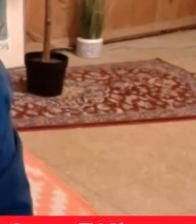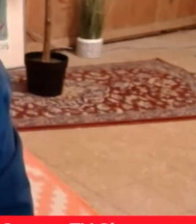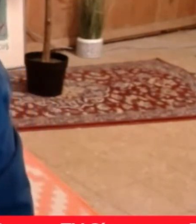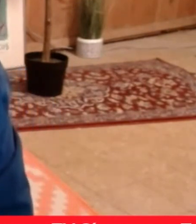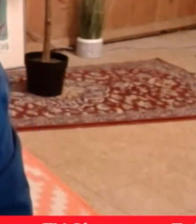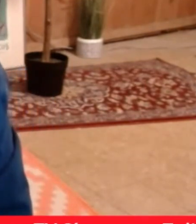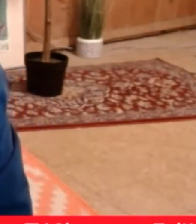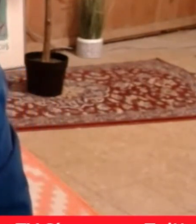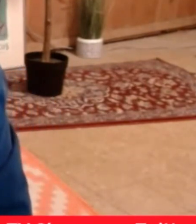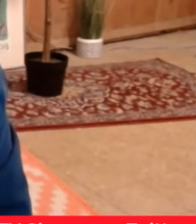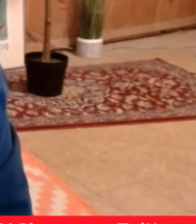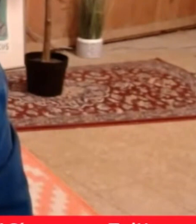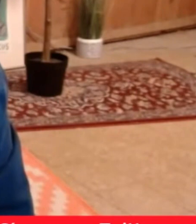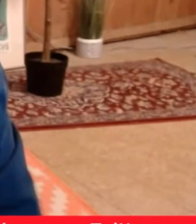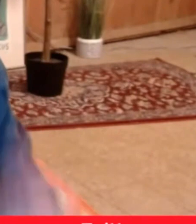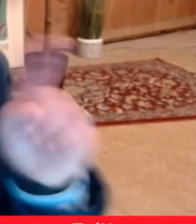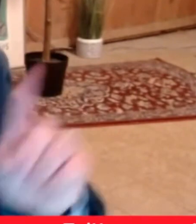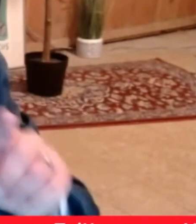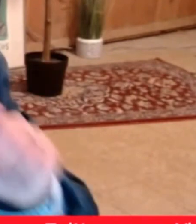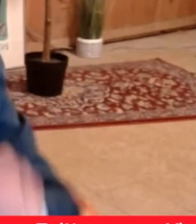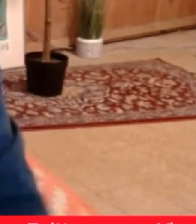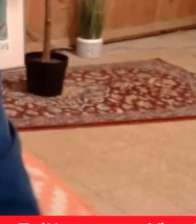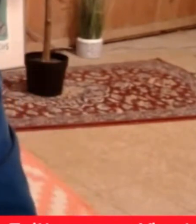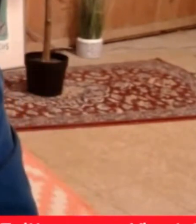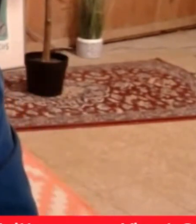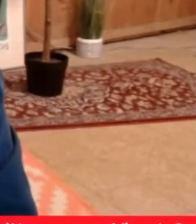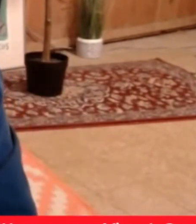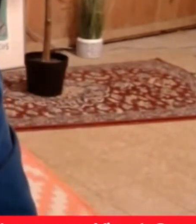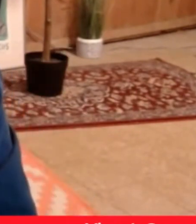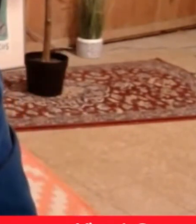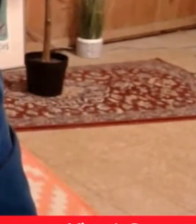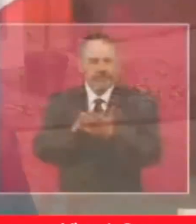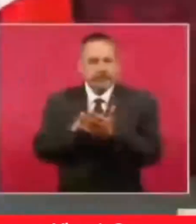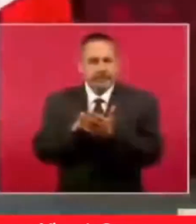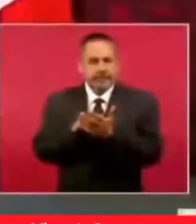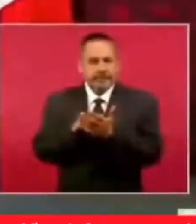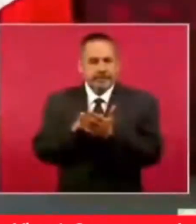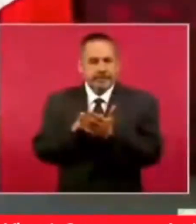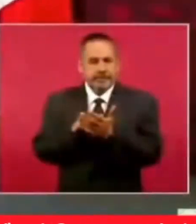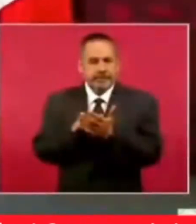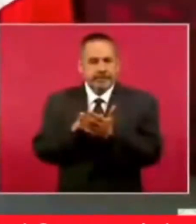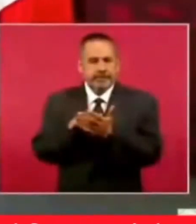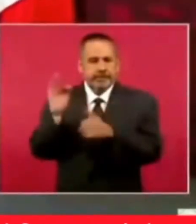incorporada en la Sedena. Esto fue lo que planteó hoy el presidente López Obrador.